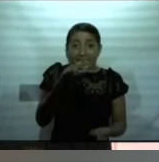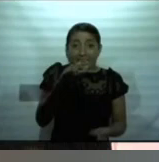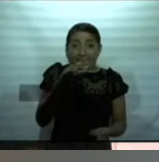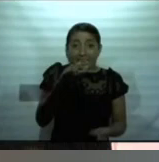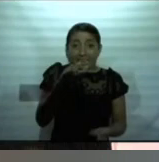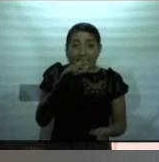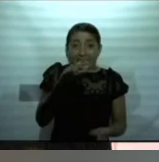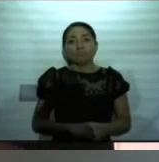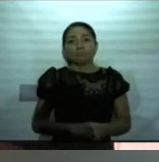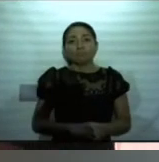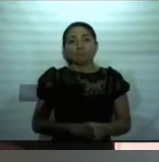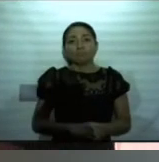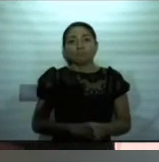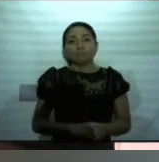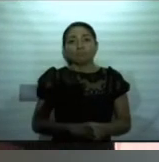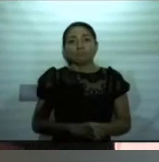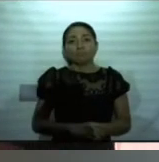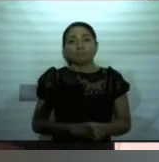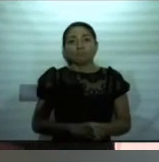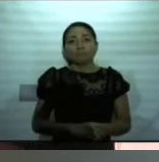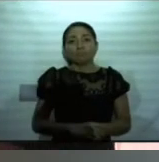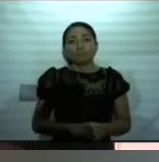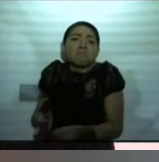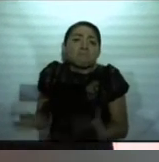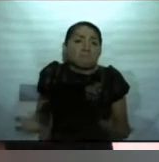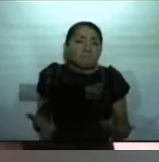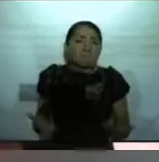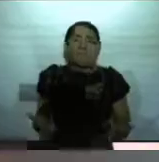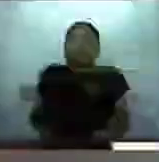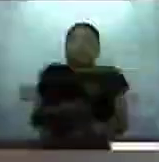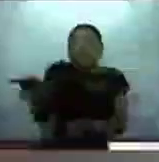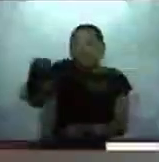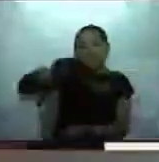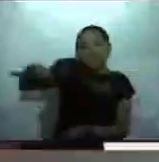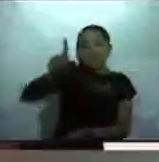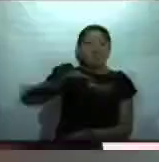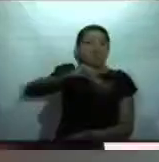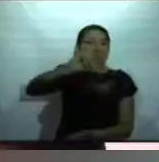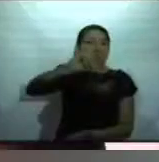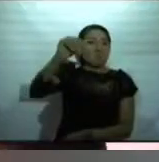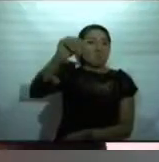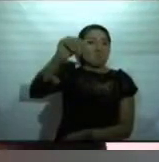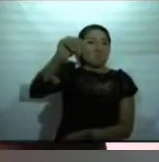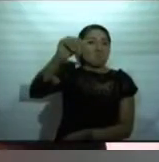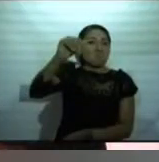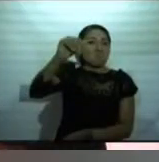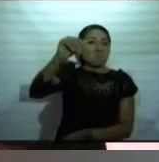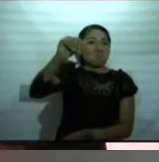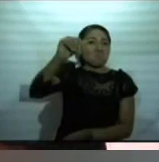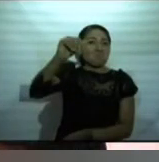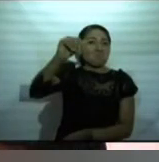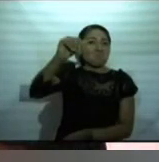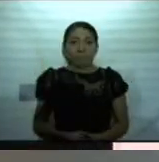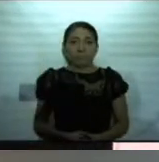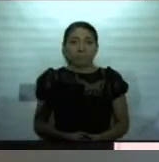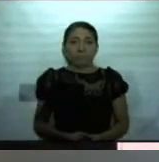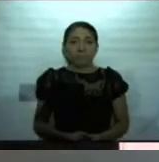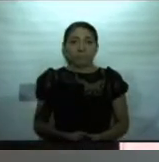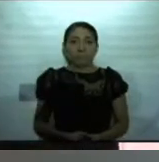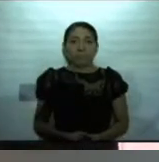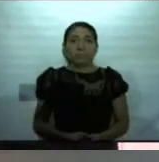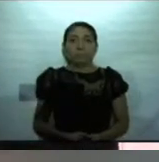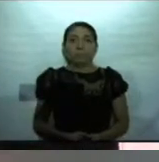Nadie más lo puede garantizar porque no creen en ello. No sé si